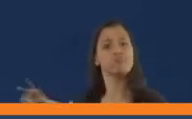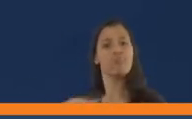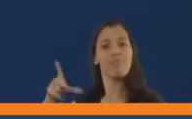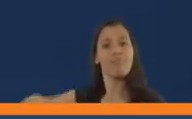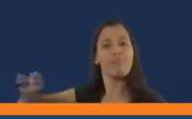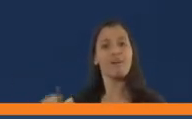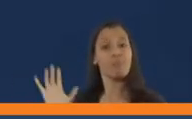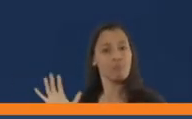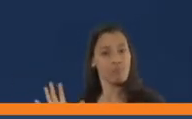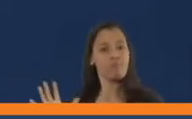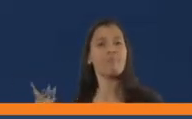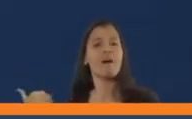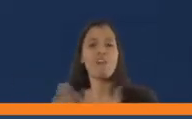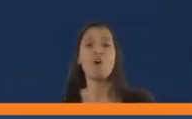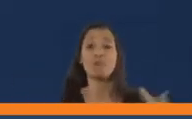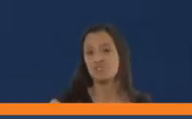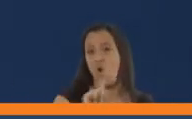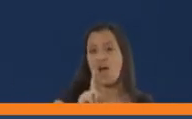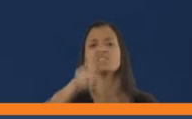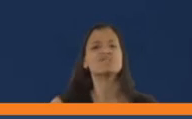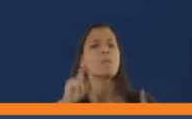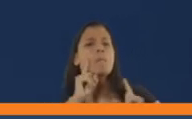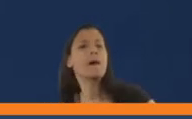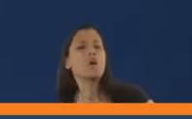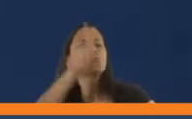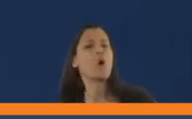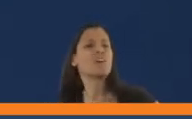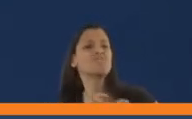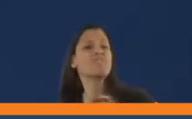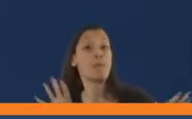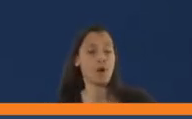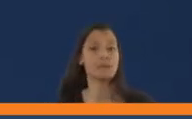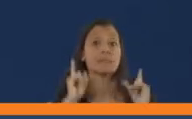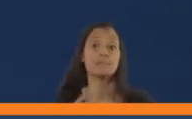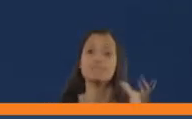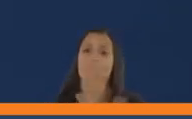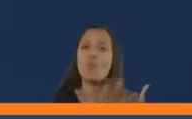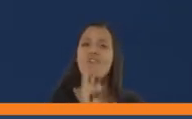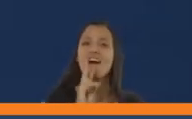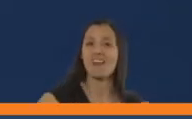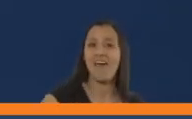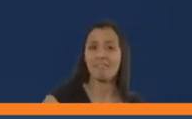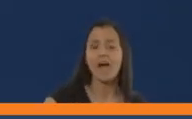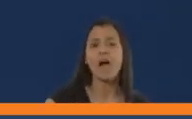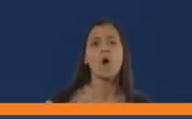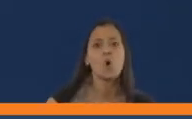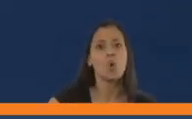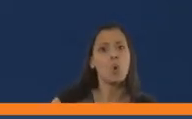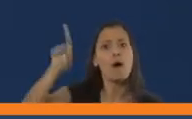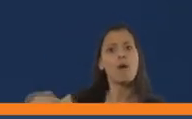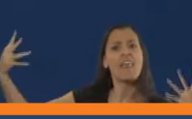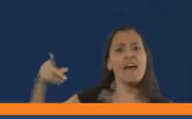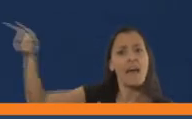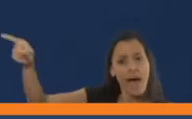presenten como un peligro para la calidad democrática la renta inesperada que la guerra entregó como un regalo